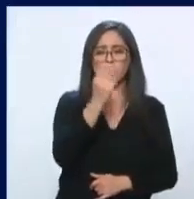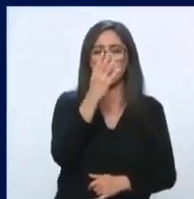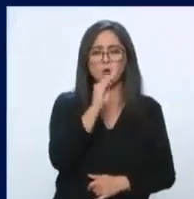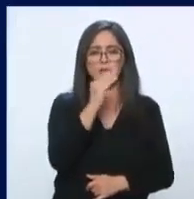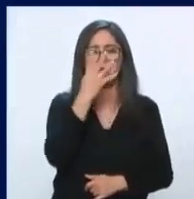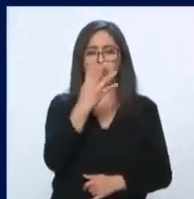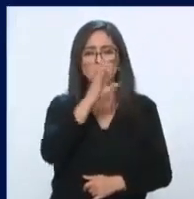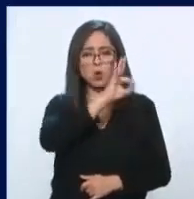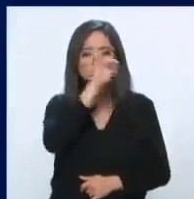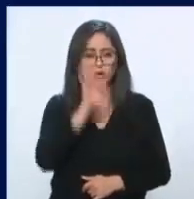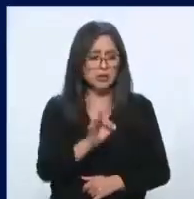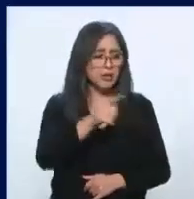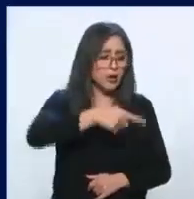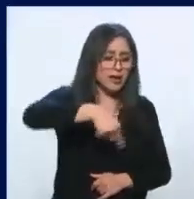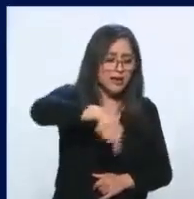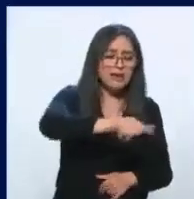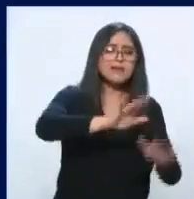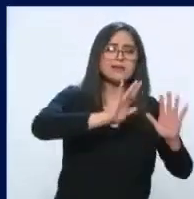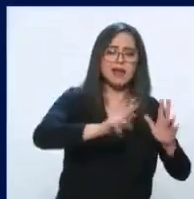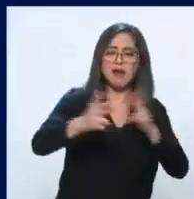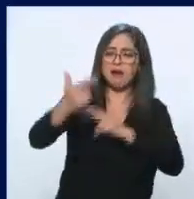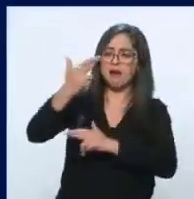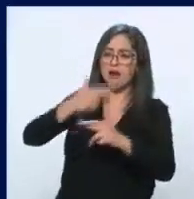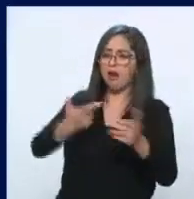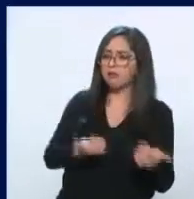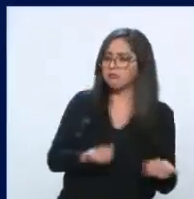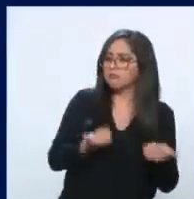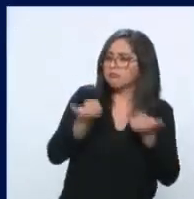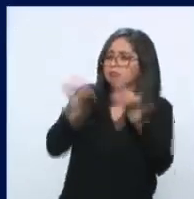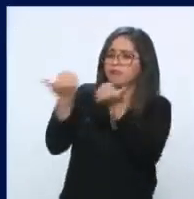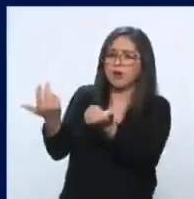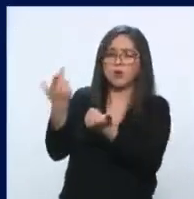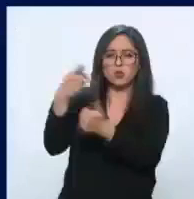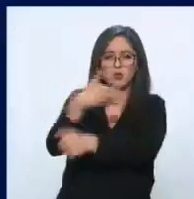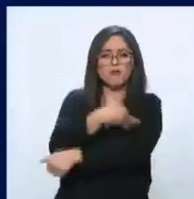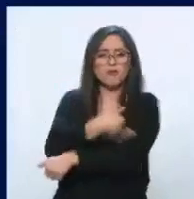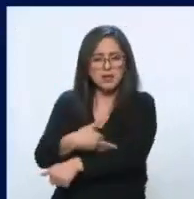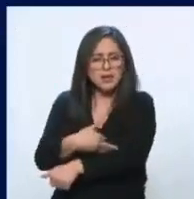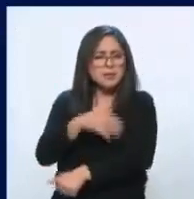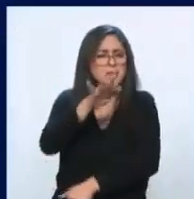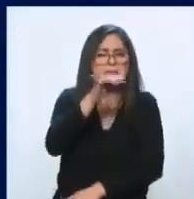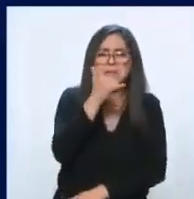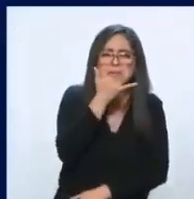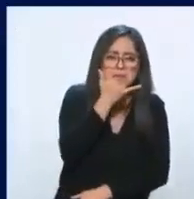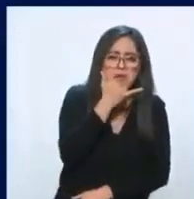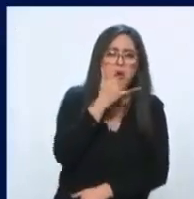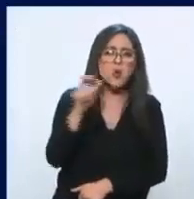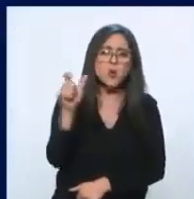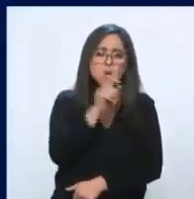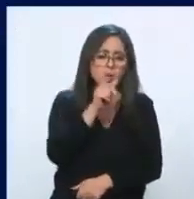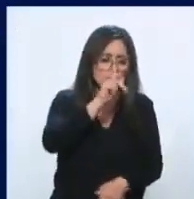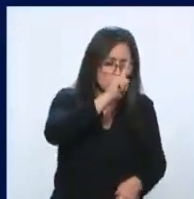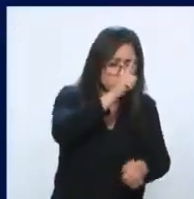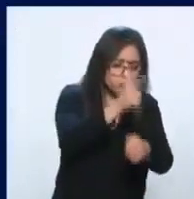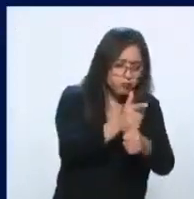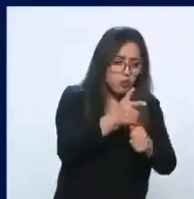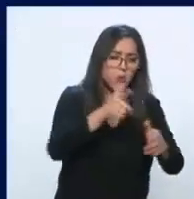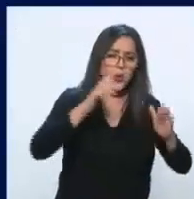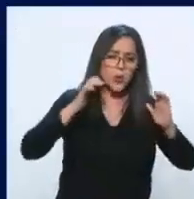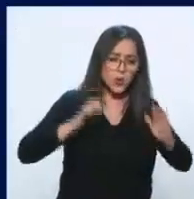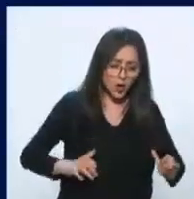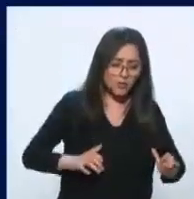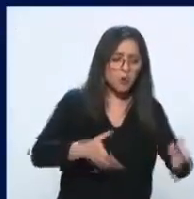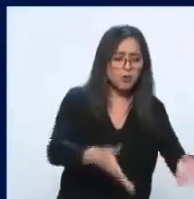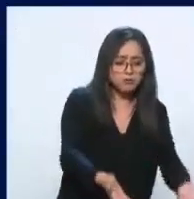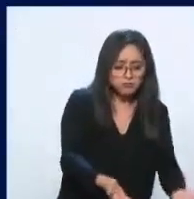a otro, ¿qué es lo que hay detrás que permite que los cuerpos sean identificados y luego además que sean puestos en